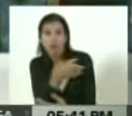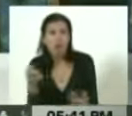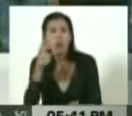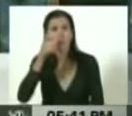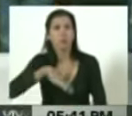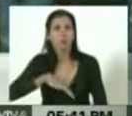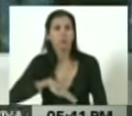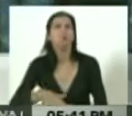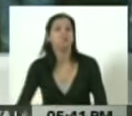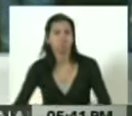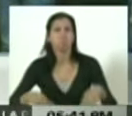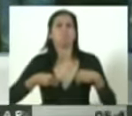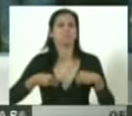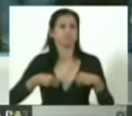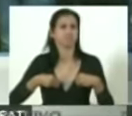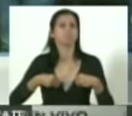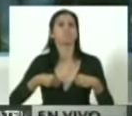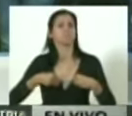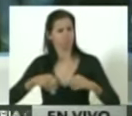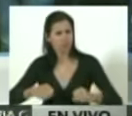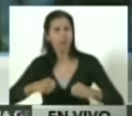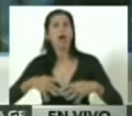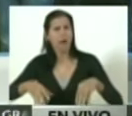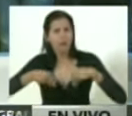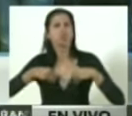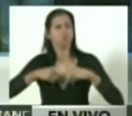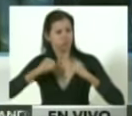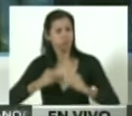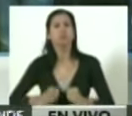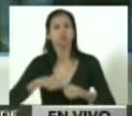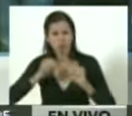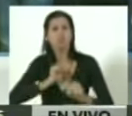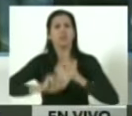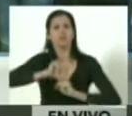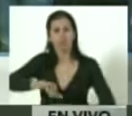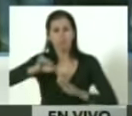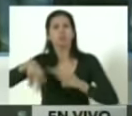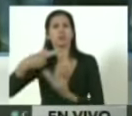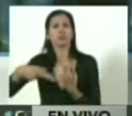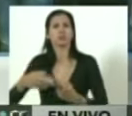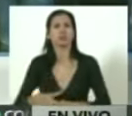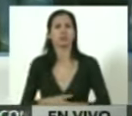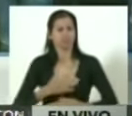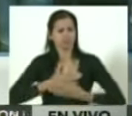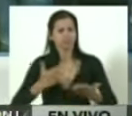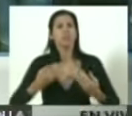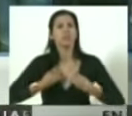pecho y su vida para defender la causa revolucionaria.